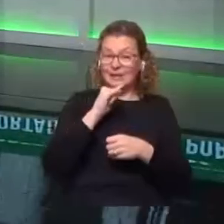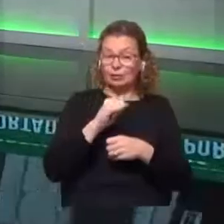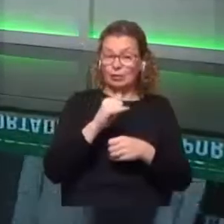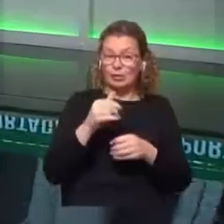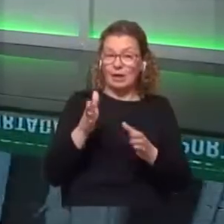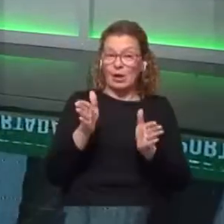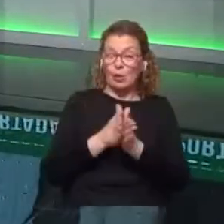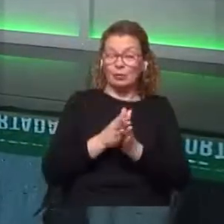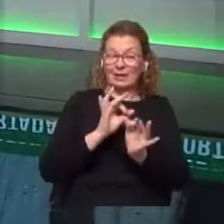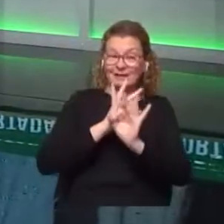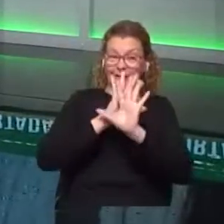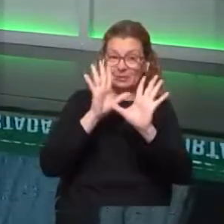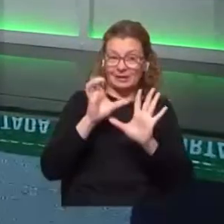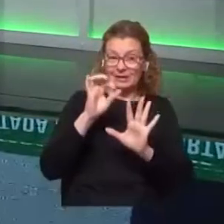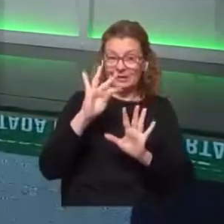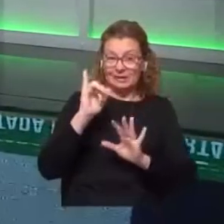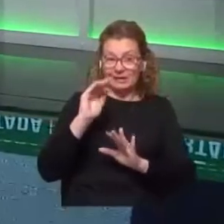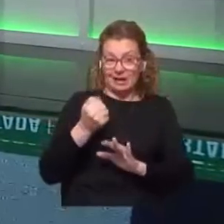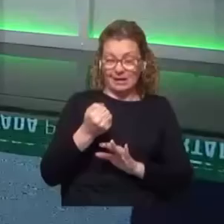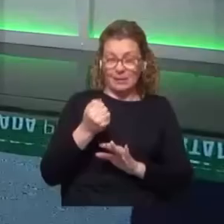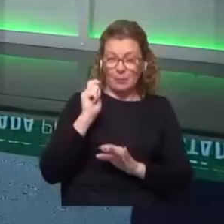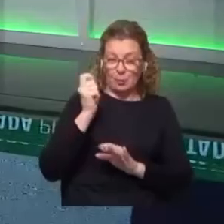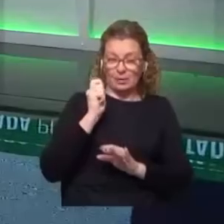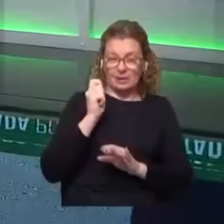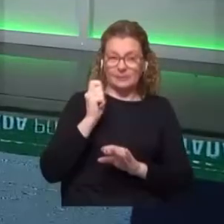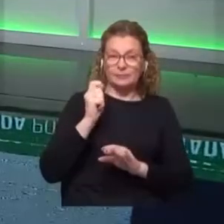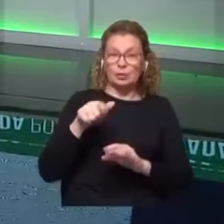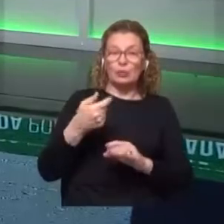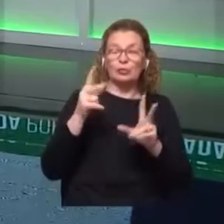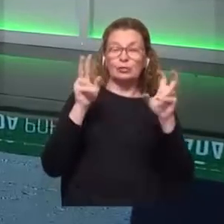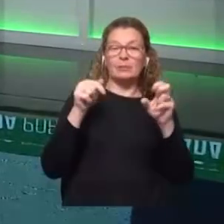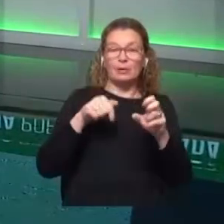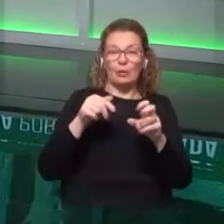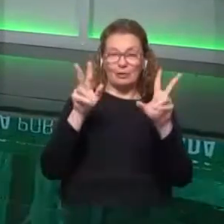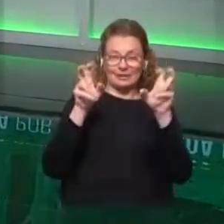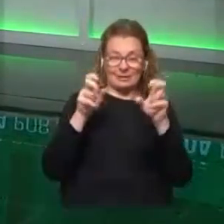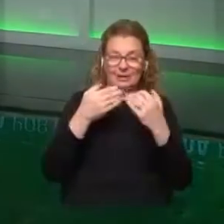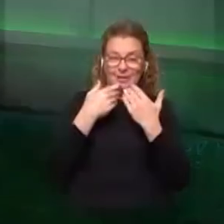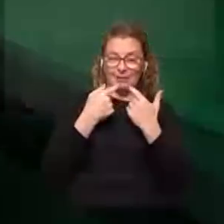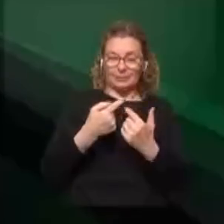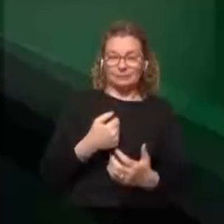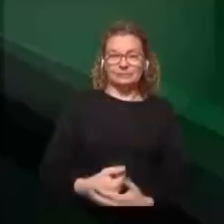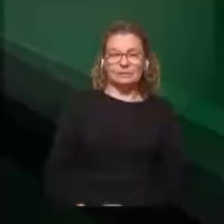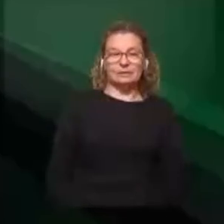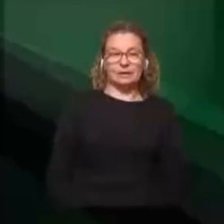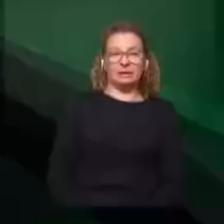la junta de transparencia y ética pública vamos ahora a presentar otros asuntos de esta jornada repasamos los titulares